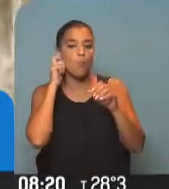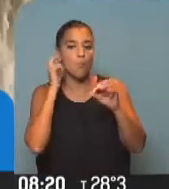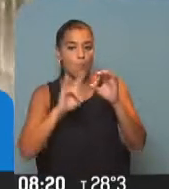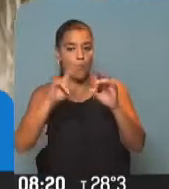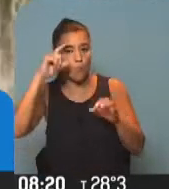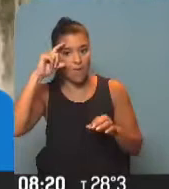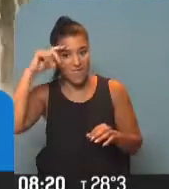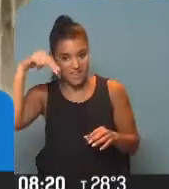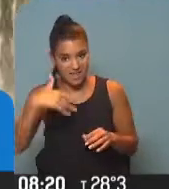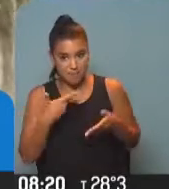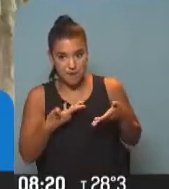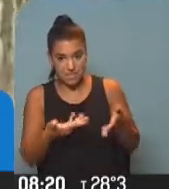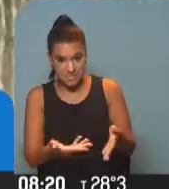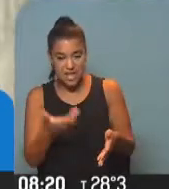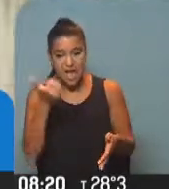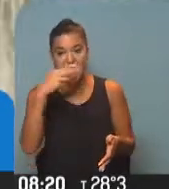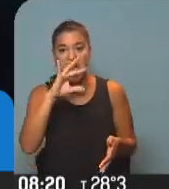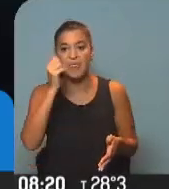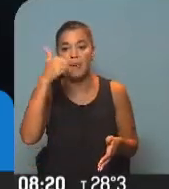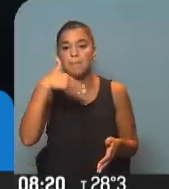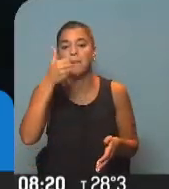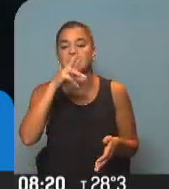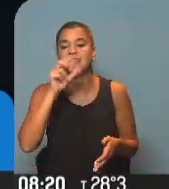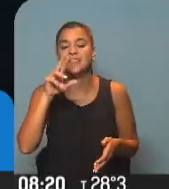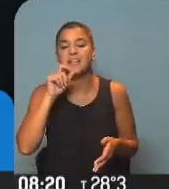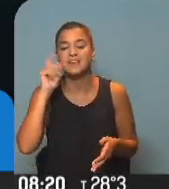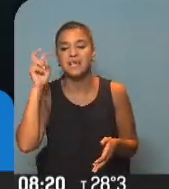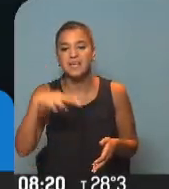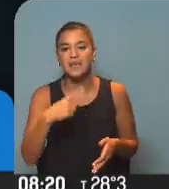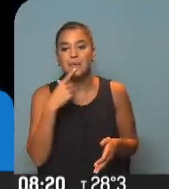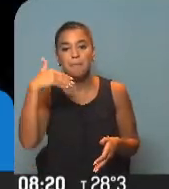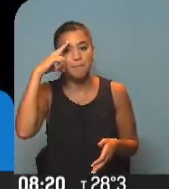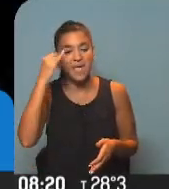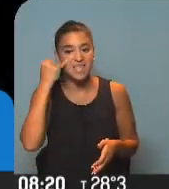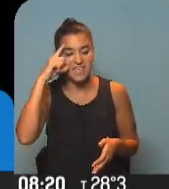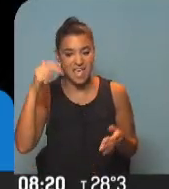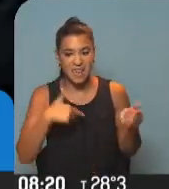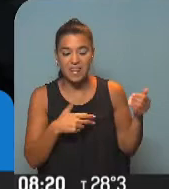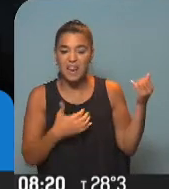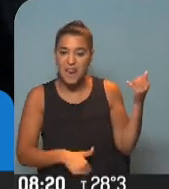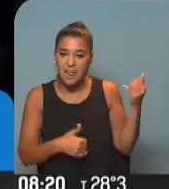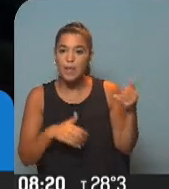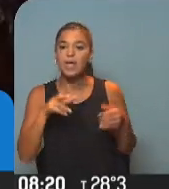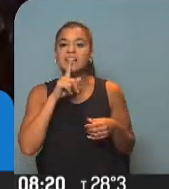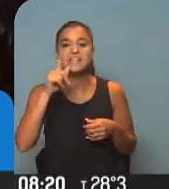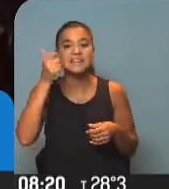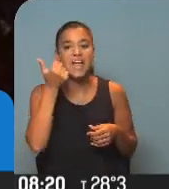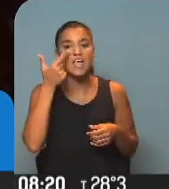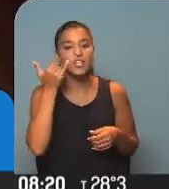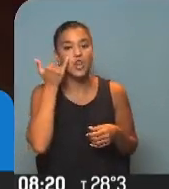ya está confirmado, con Adam Lambert en la voz, con Brian May en la guitarra, Roger Taylor en la batería, dos de los